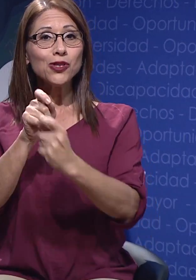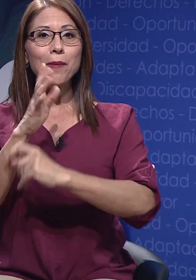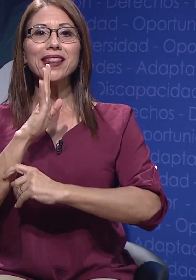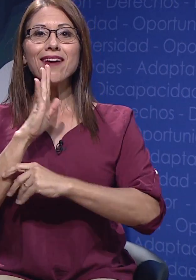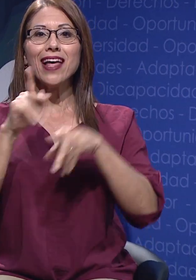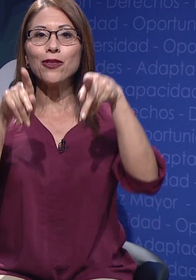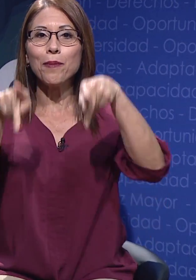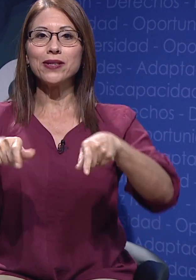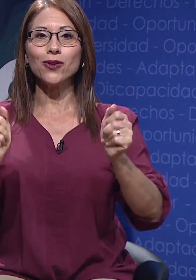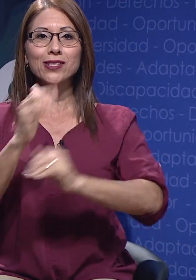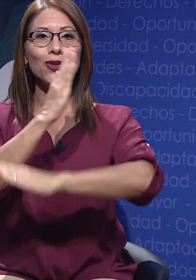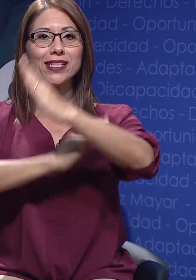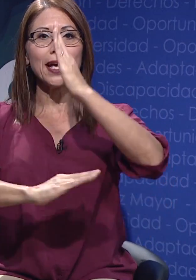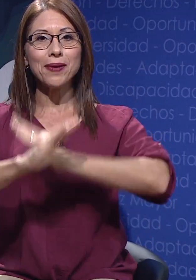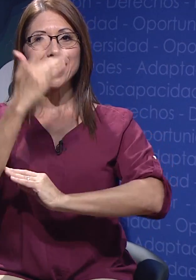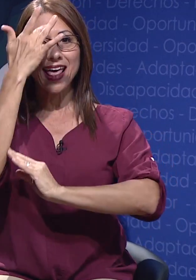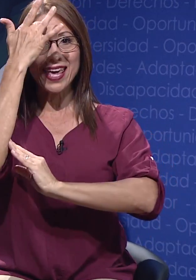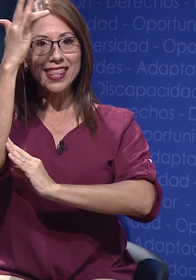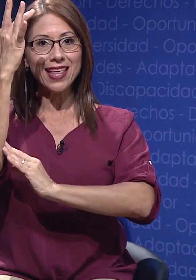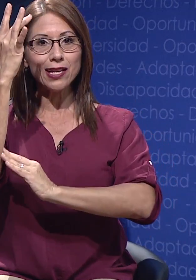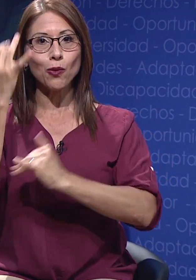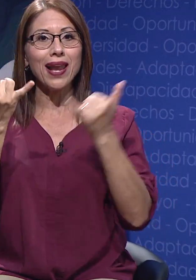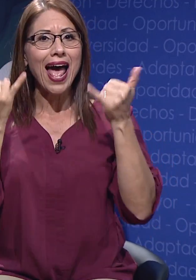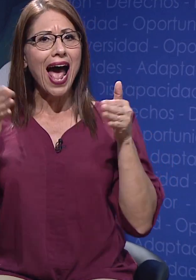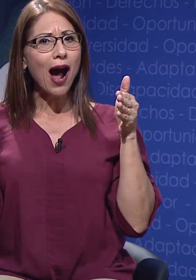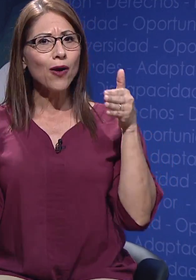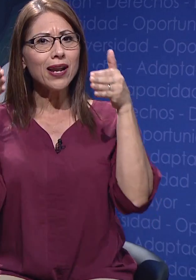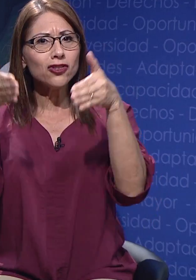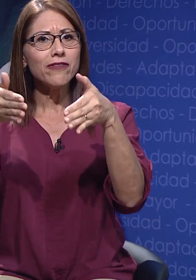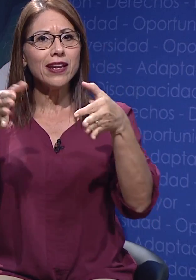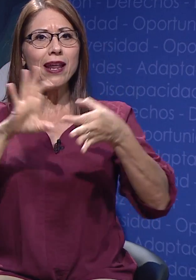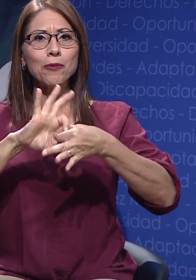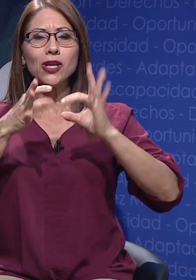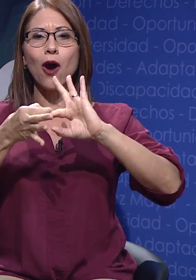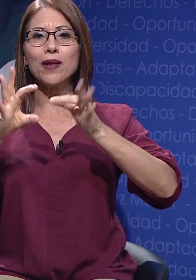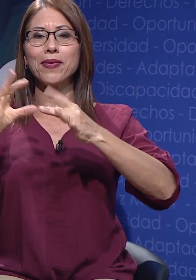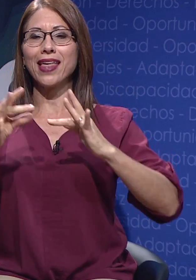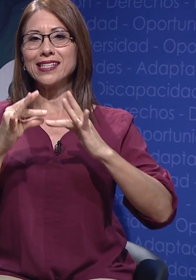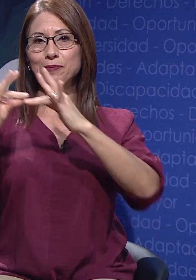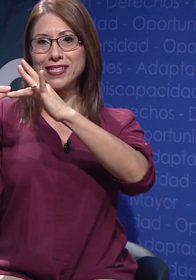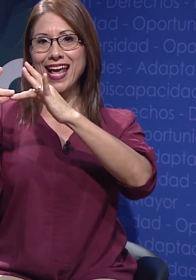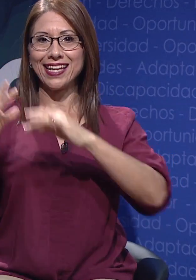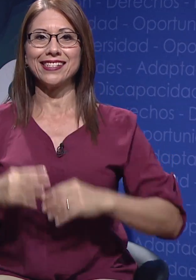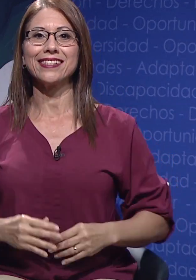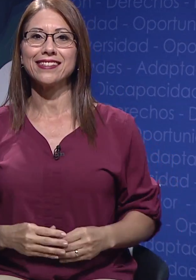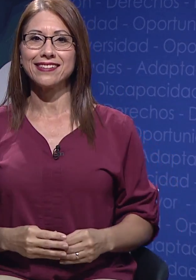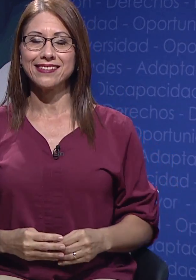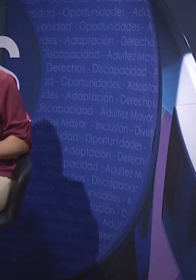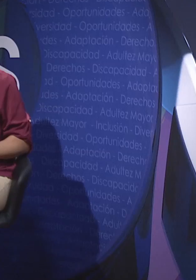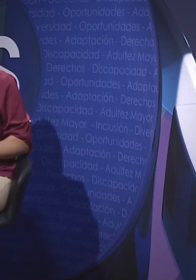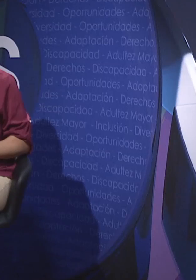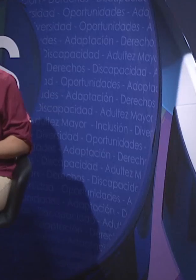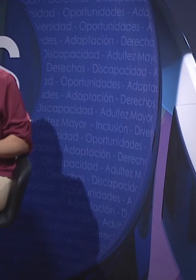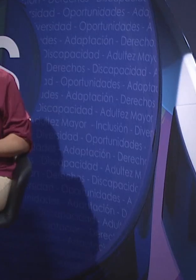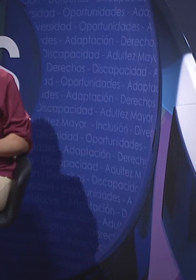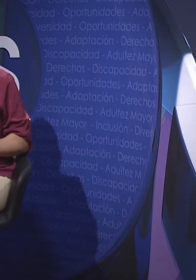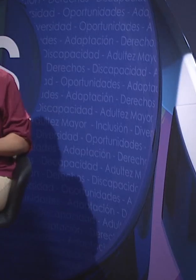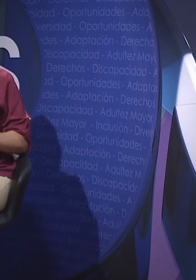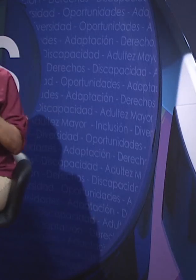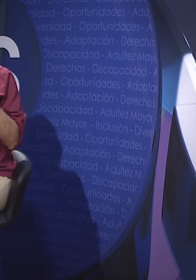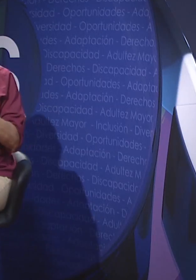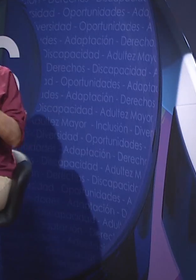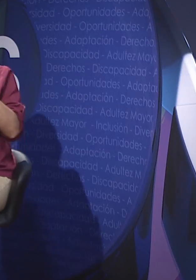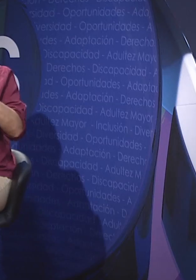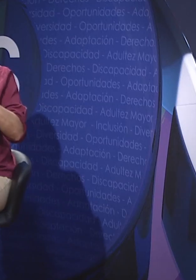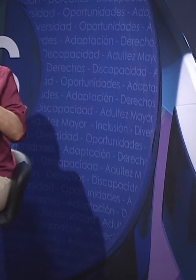Y justamente hablando de personas con discapacidad intelectual, ahora nos referiremos a Olimpiadas Especiales. Con la